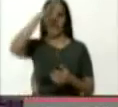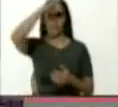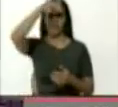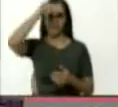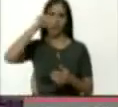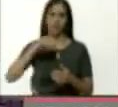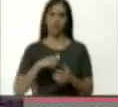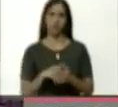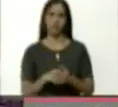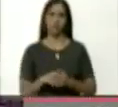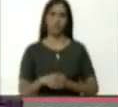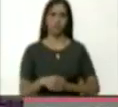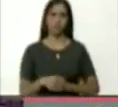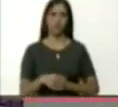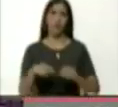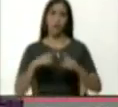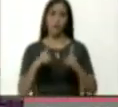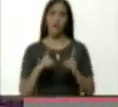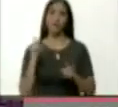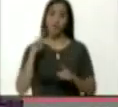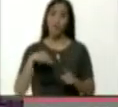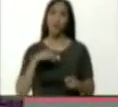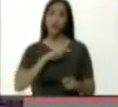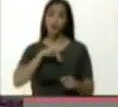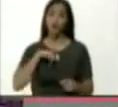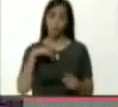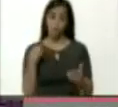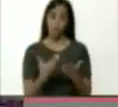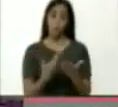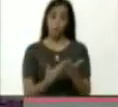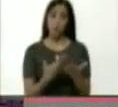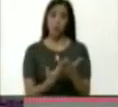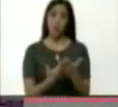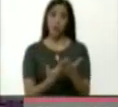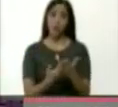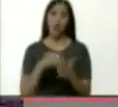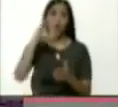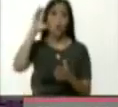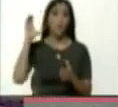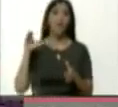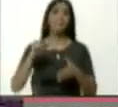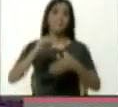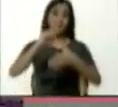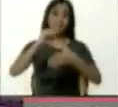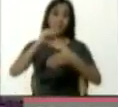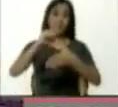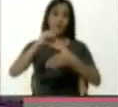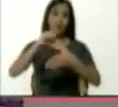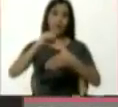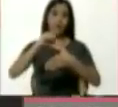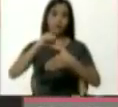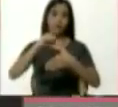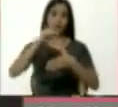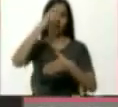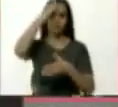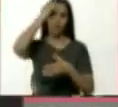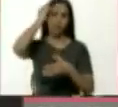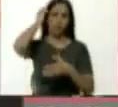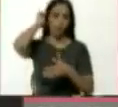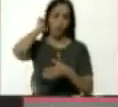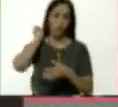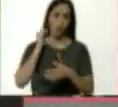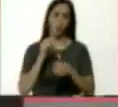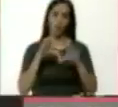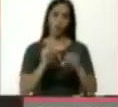estrategia, claro. Pero también nos podemos plantear nosotros, los países de Latinoamérica, una toma